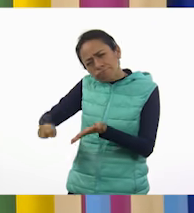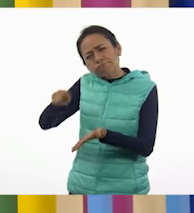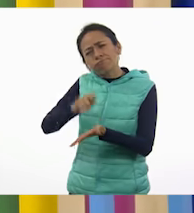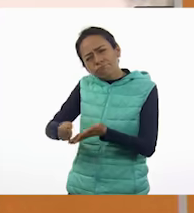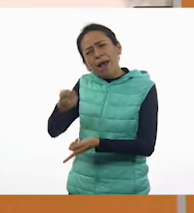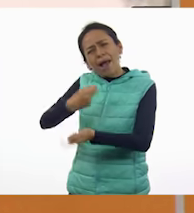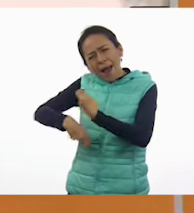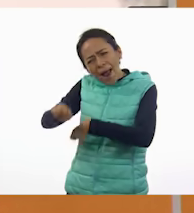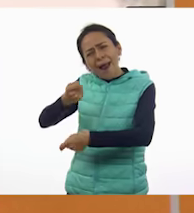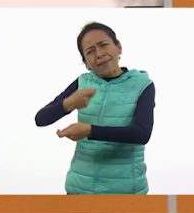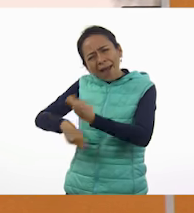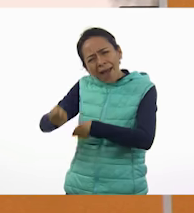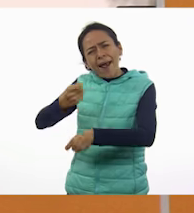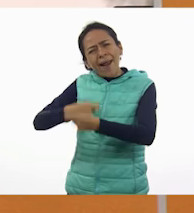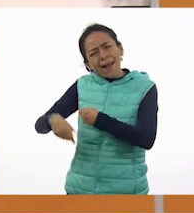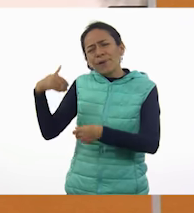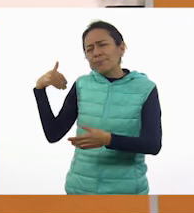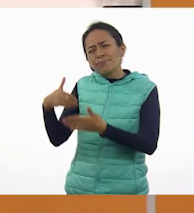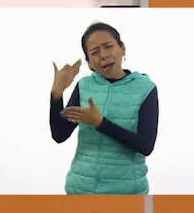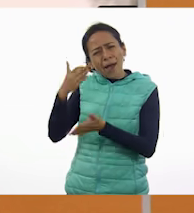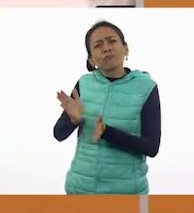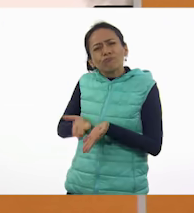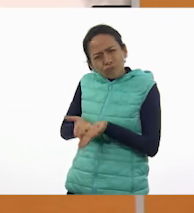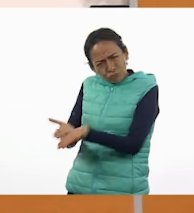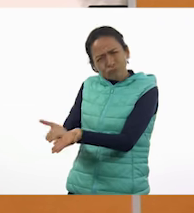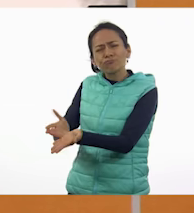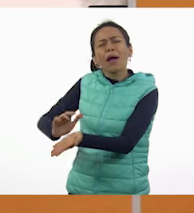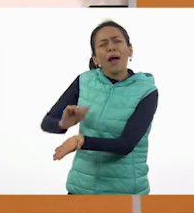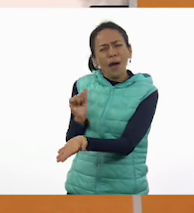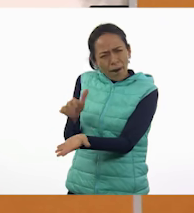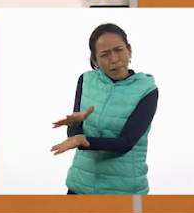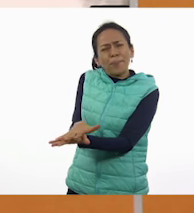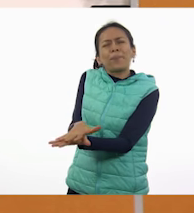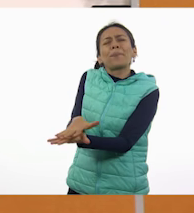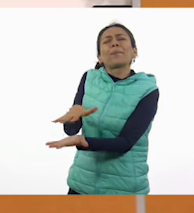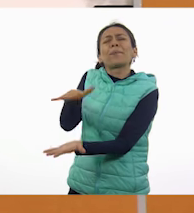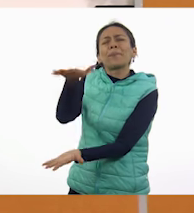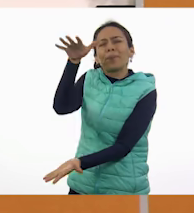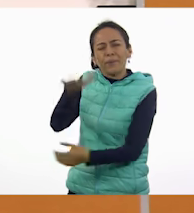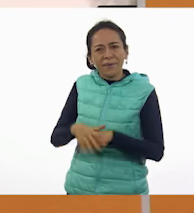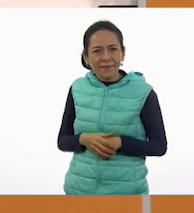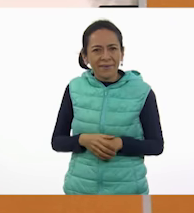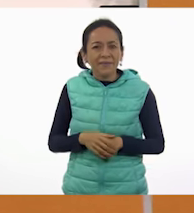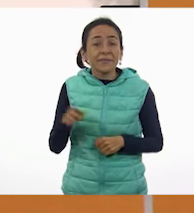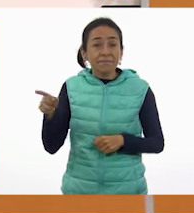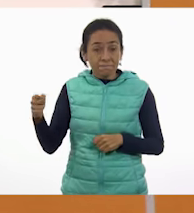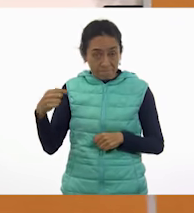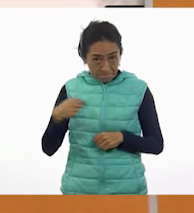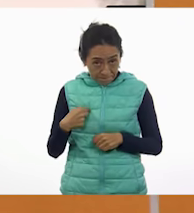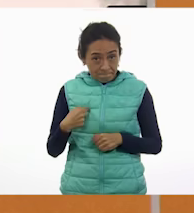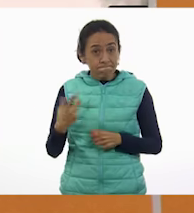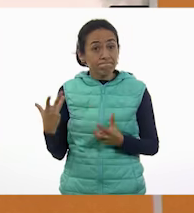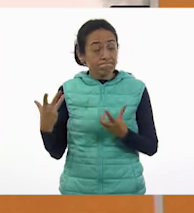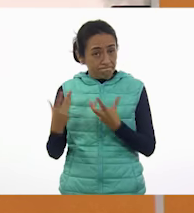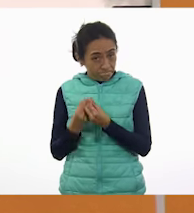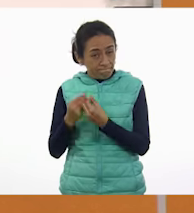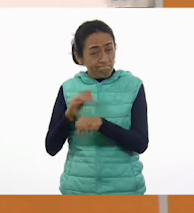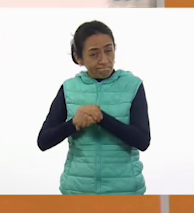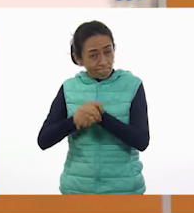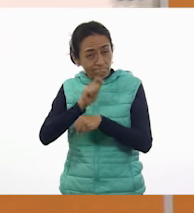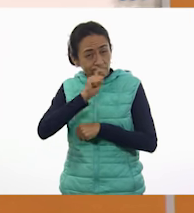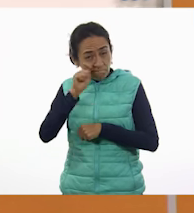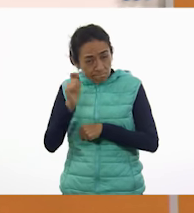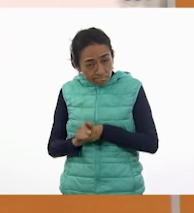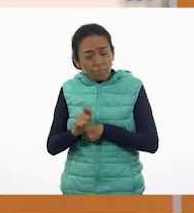Oye, pero fíjate que también me di cuenta que hicimos esta gran amistad, que esta amistad la fuimos